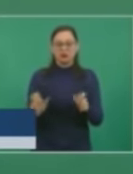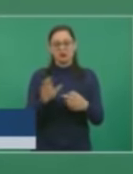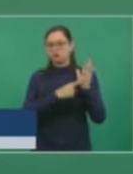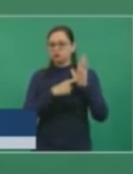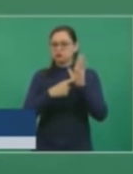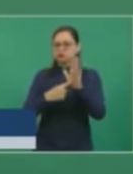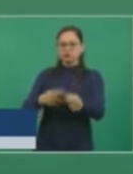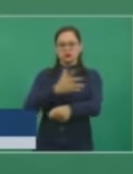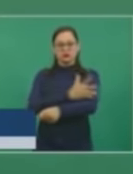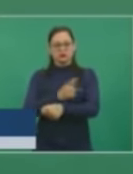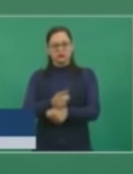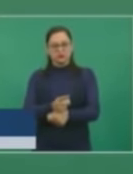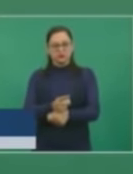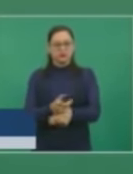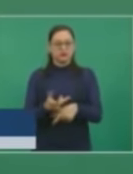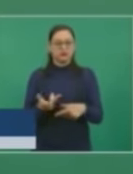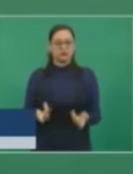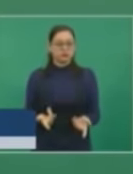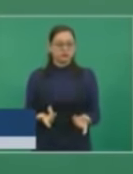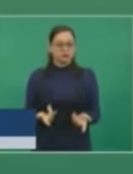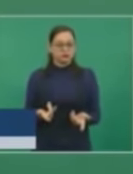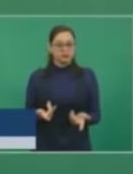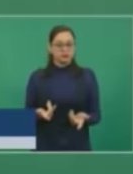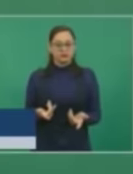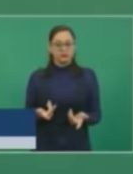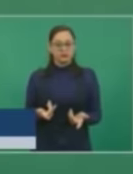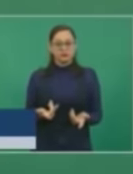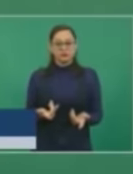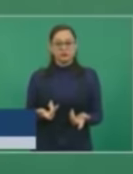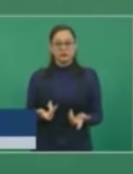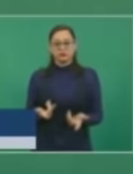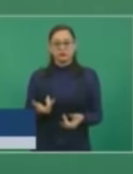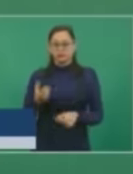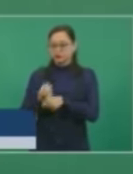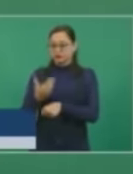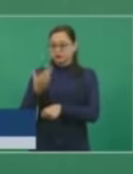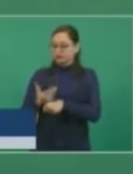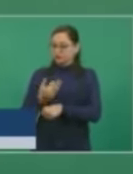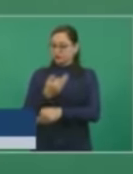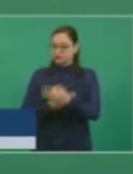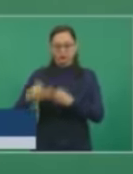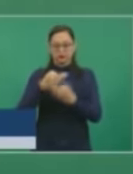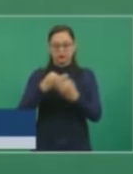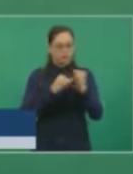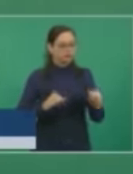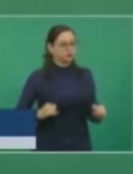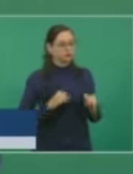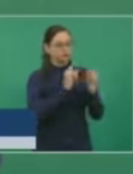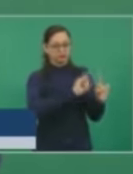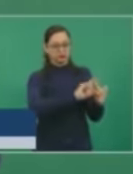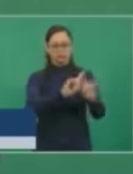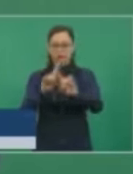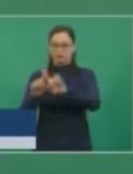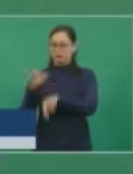participar en esta licitación? O dos, ¿por qué no me dejaron más complicado? de dar, no me dejan tener acceso a esta